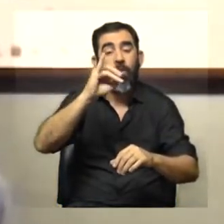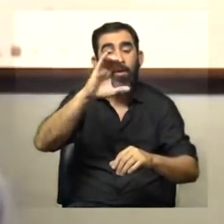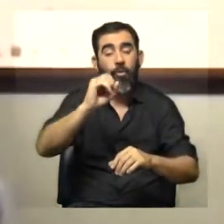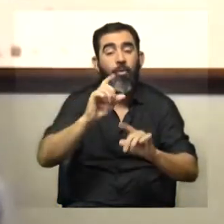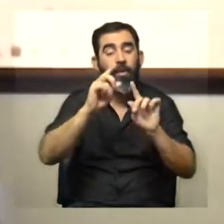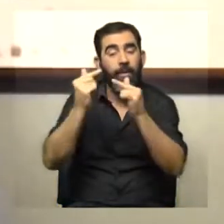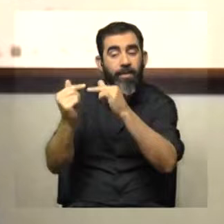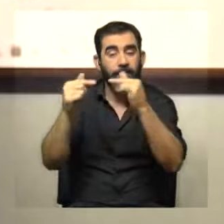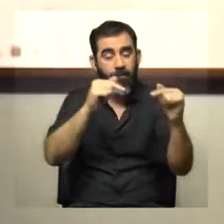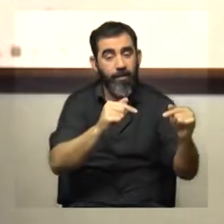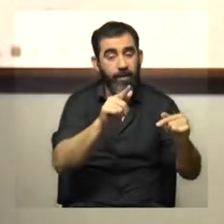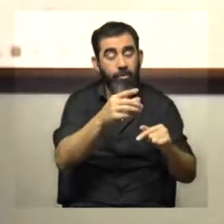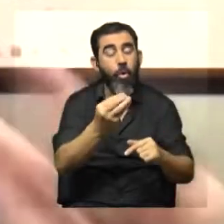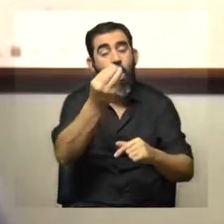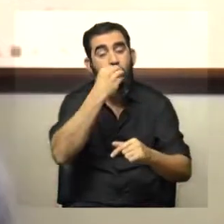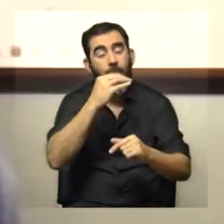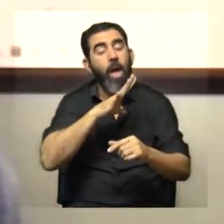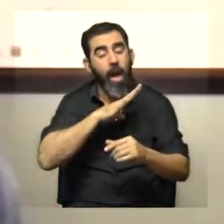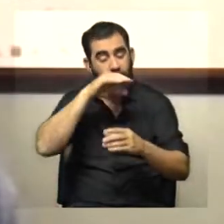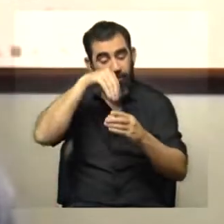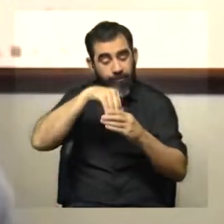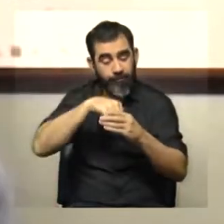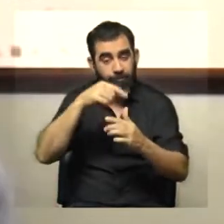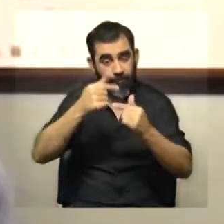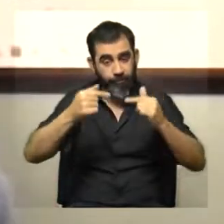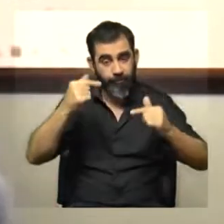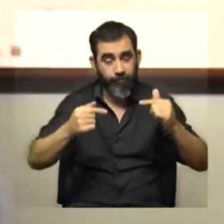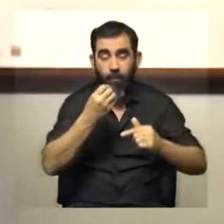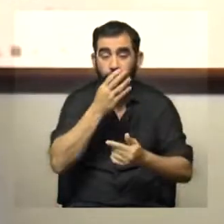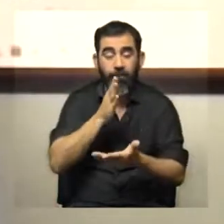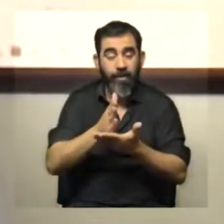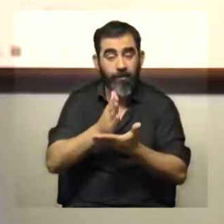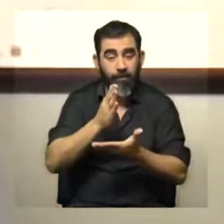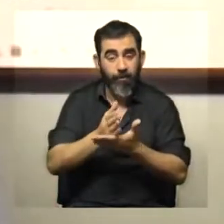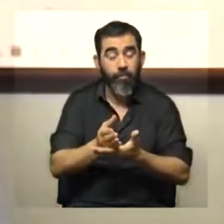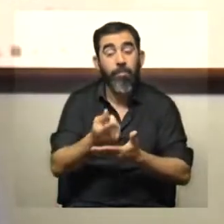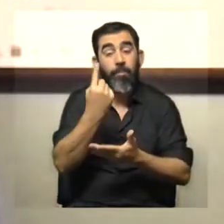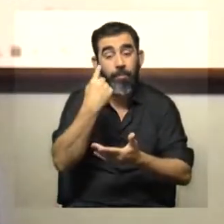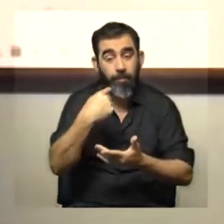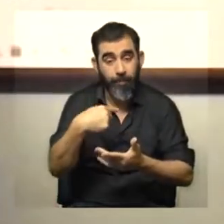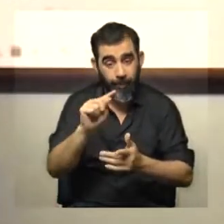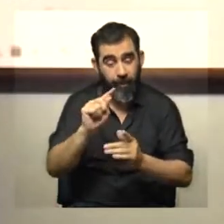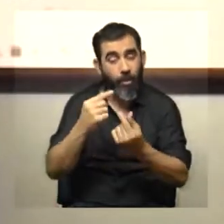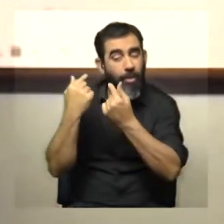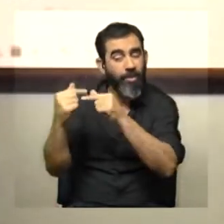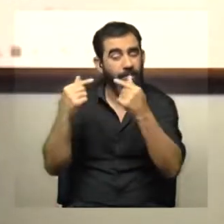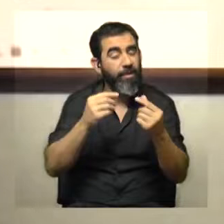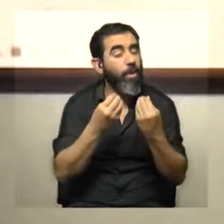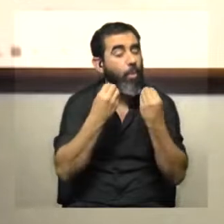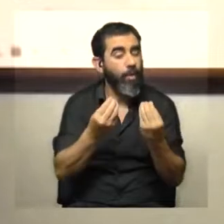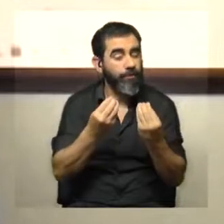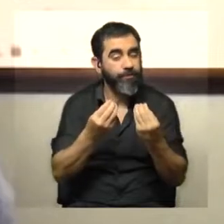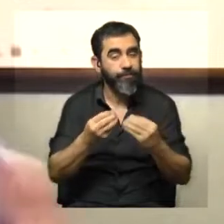diferenciar un poquito eso. Los alimentos fermentados contienen microorganismos que son benéficos, pero la diferencia es que cuando